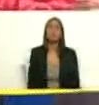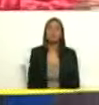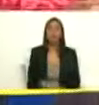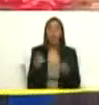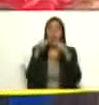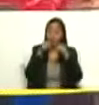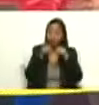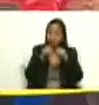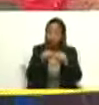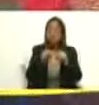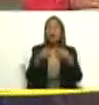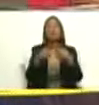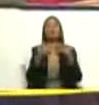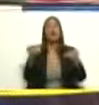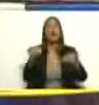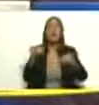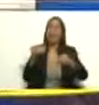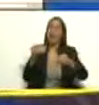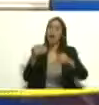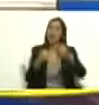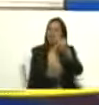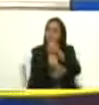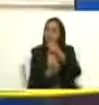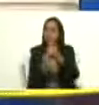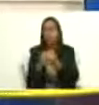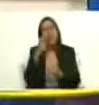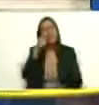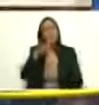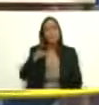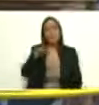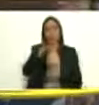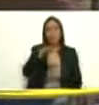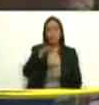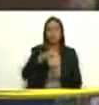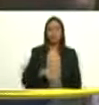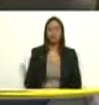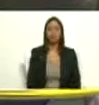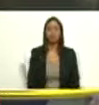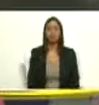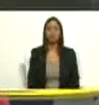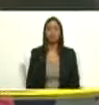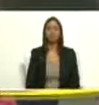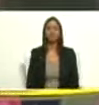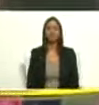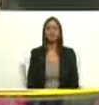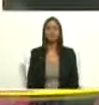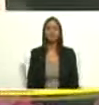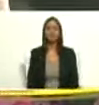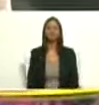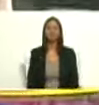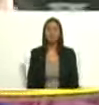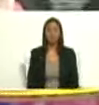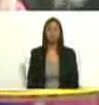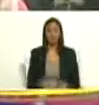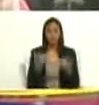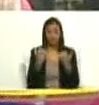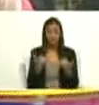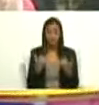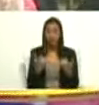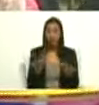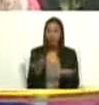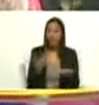regiones y con las bases del pueblo ahora Estamos construyendo el plan